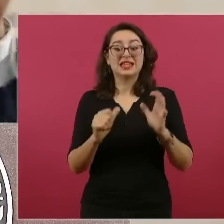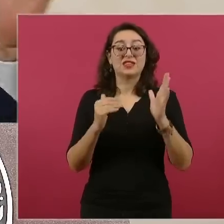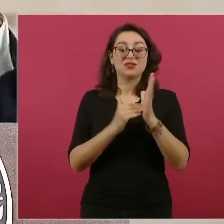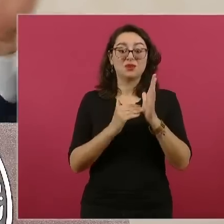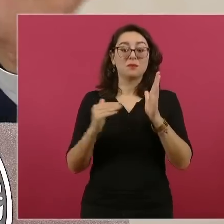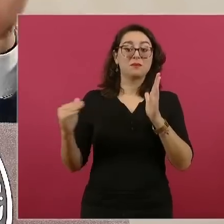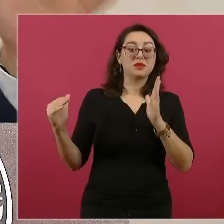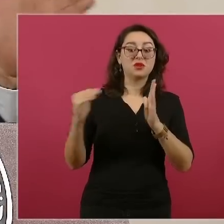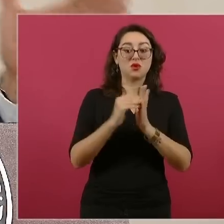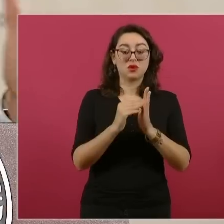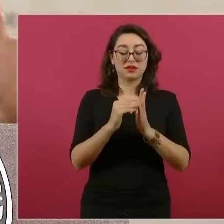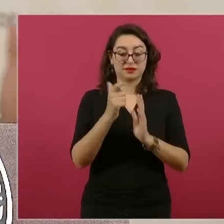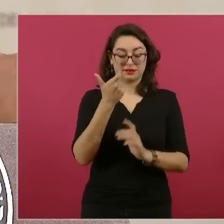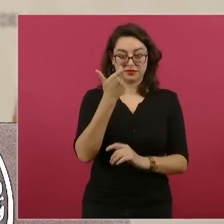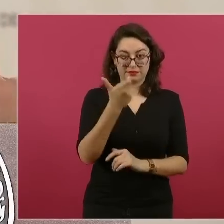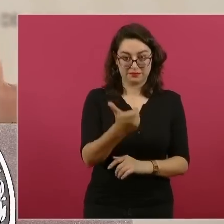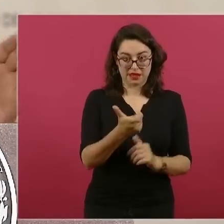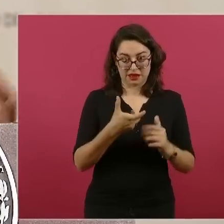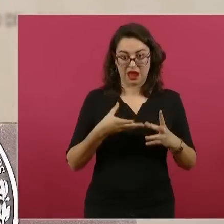El gasto en presidencia.